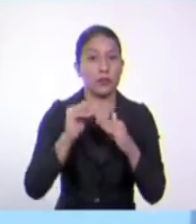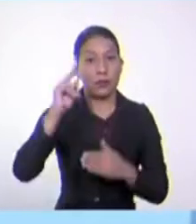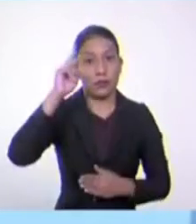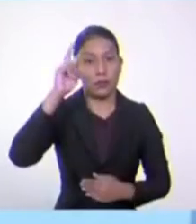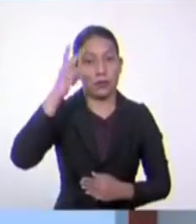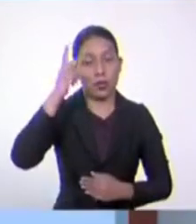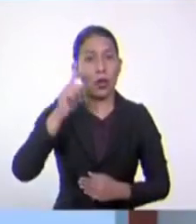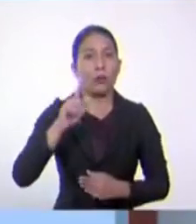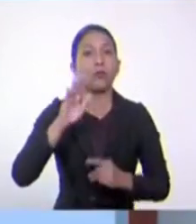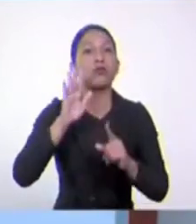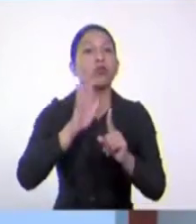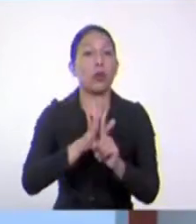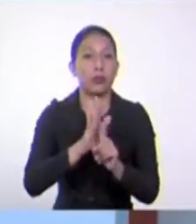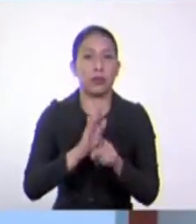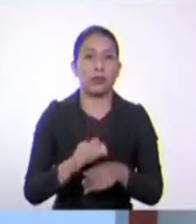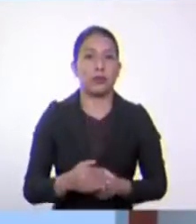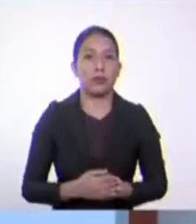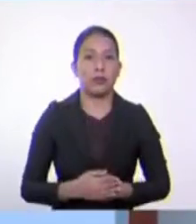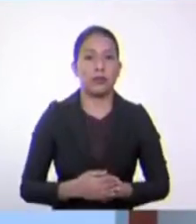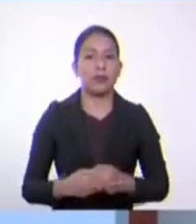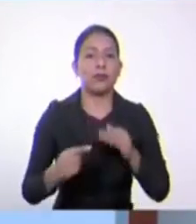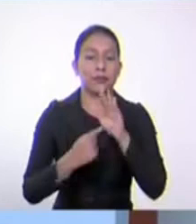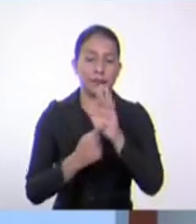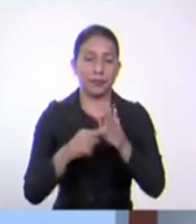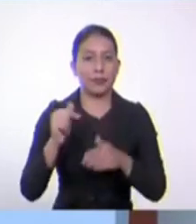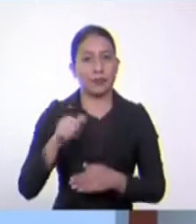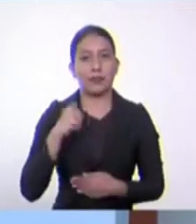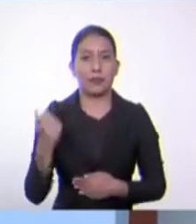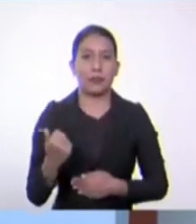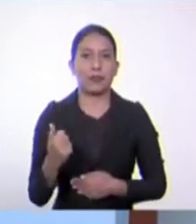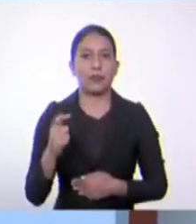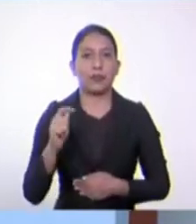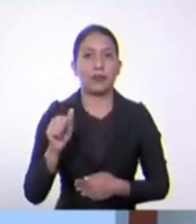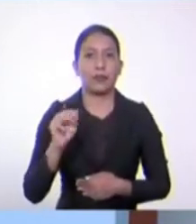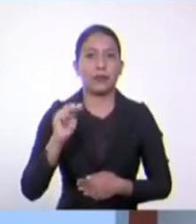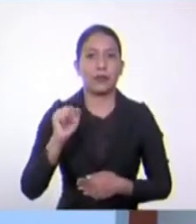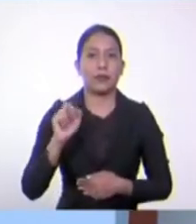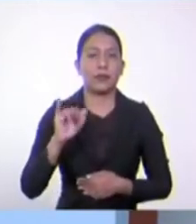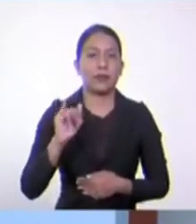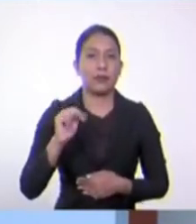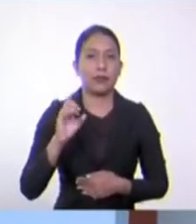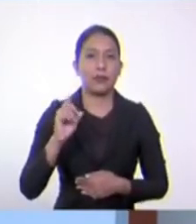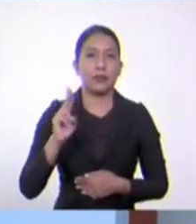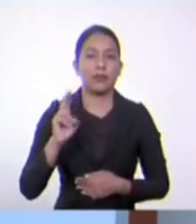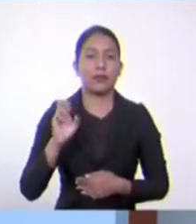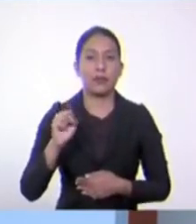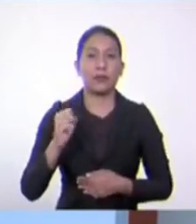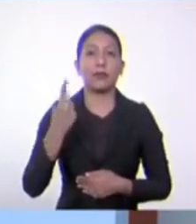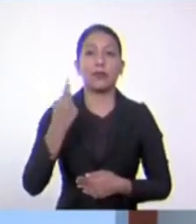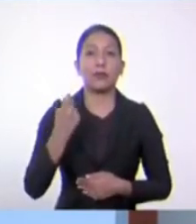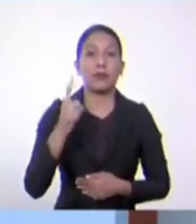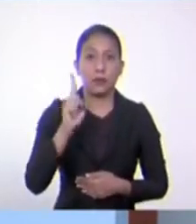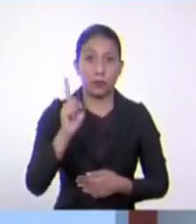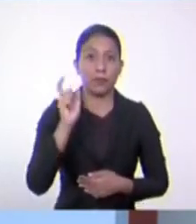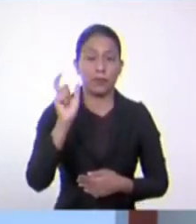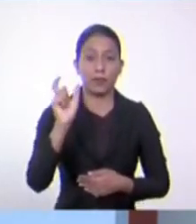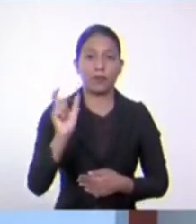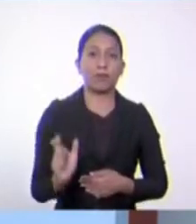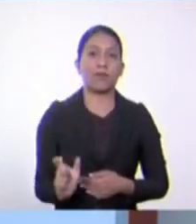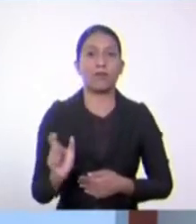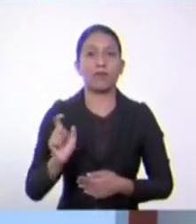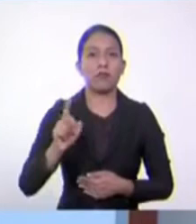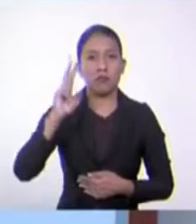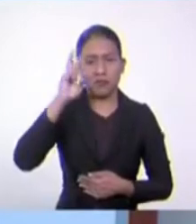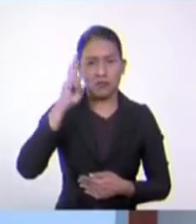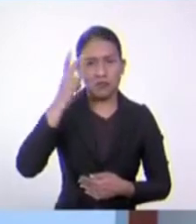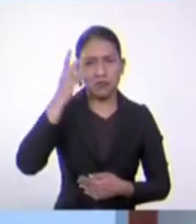propiedad. Ahora sigamos con el siguiente, Tamarindus. Falta una palabra que tiene como